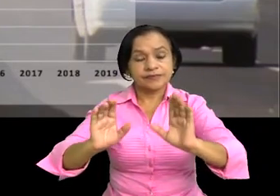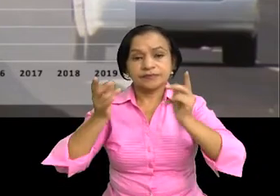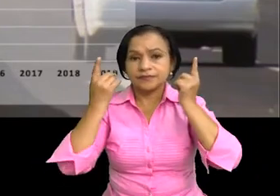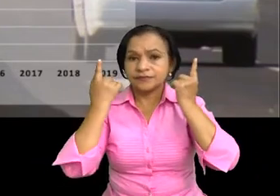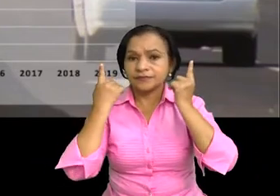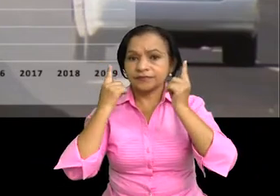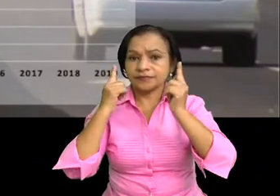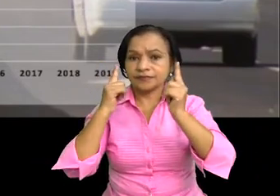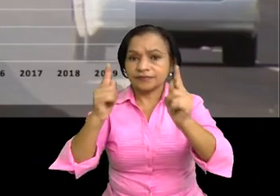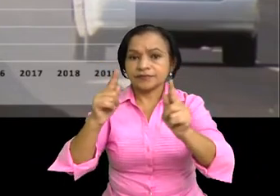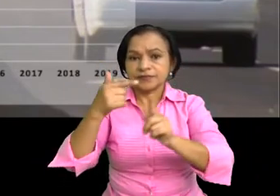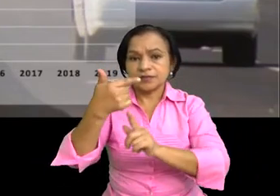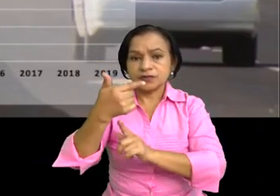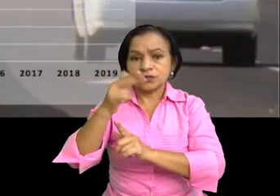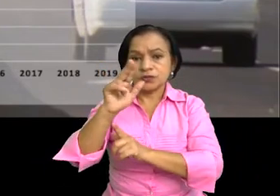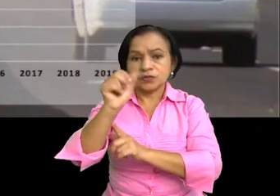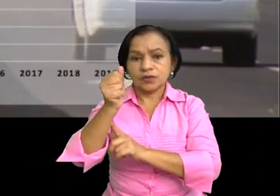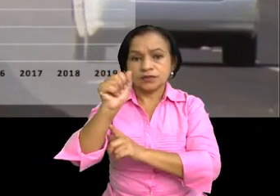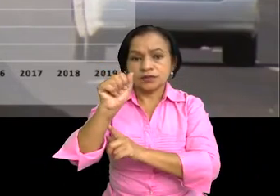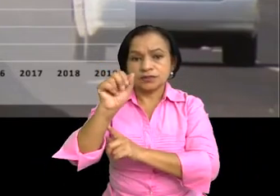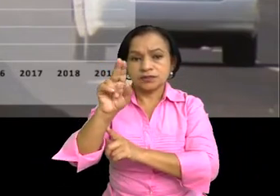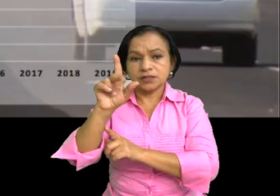Chinandega-Guasaule, literalmente destruida.